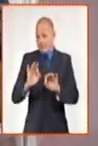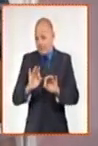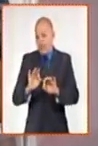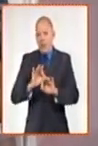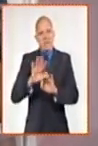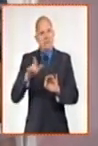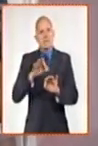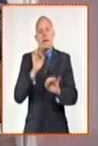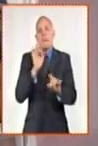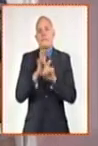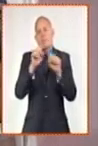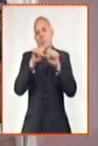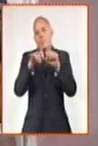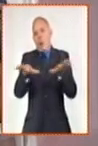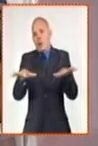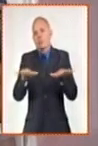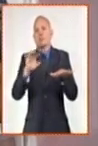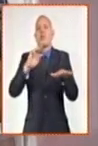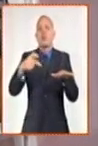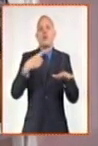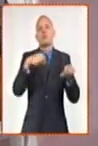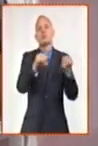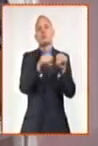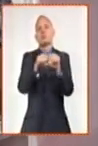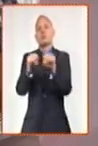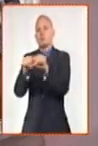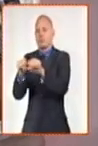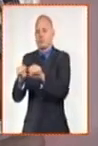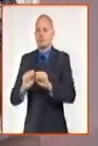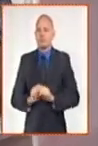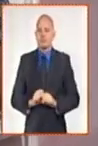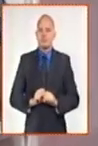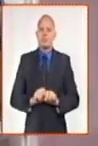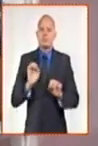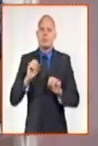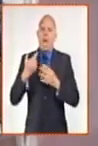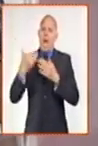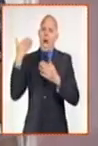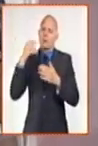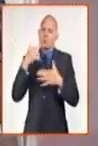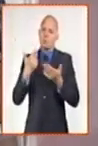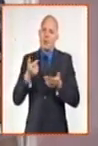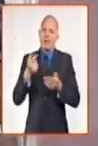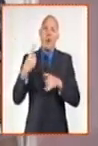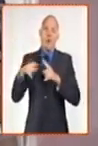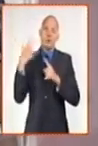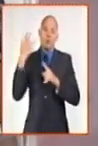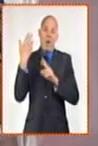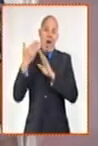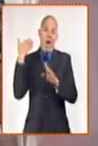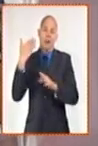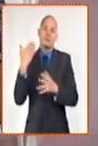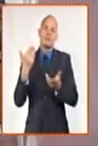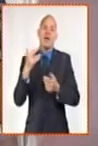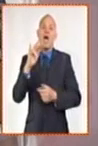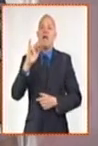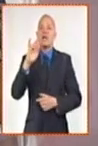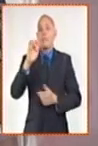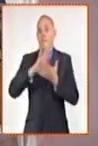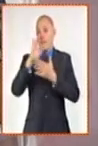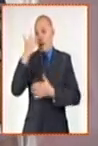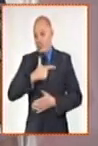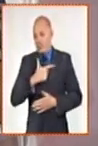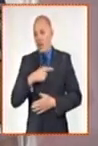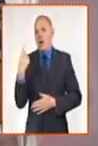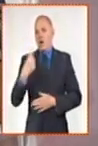pudo restablecer nuevamente el sistema interconectado a nivel nacional. El precedente anterior que teníamos, que era del huracán Irma, tuvimos 66